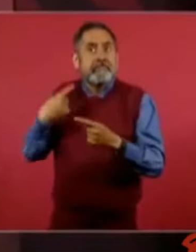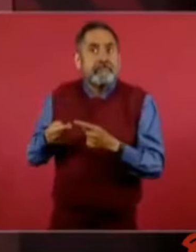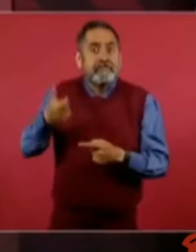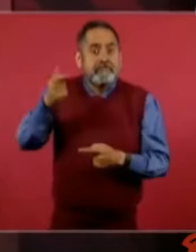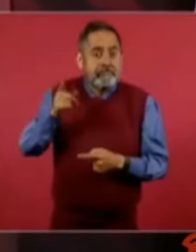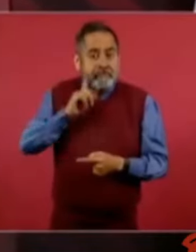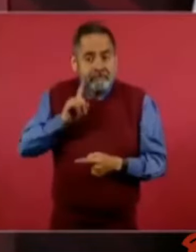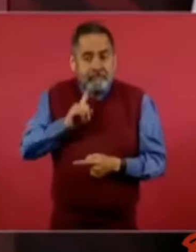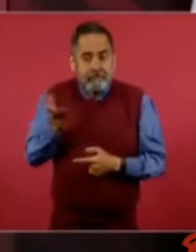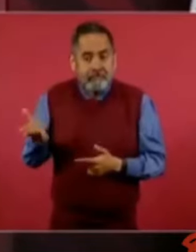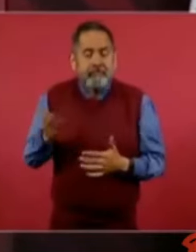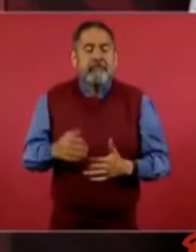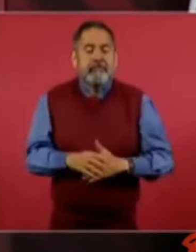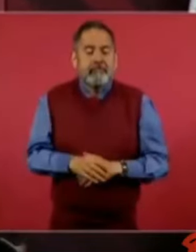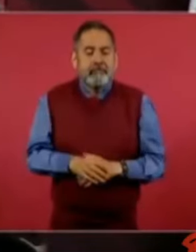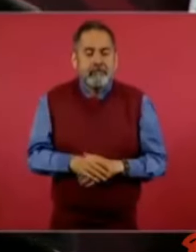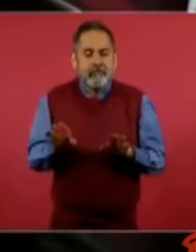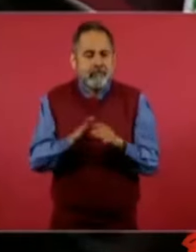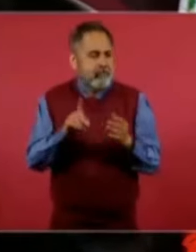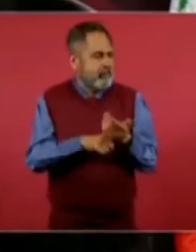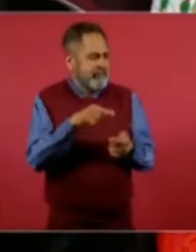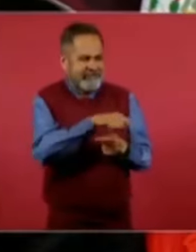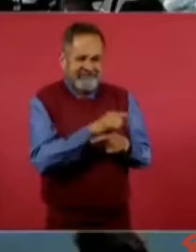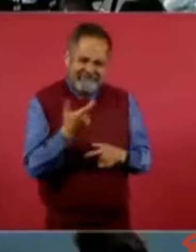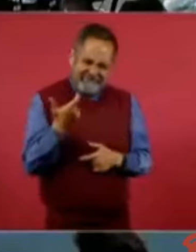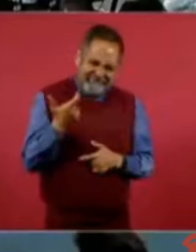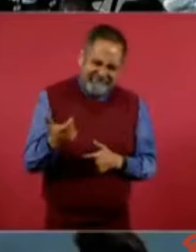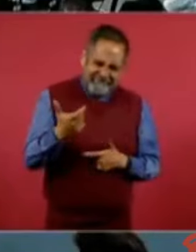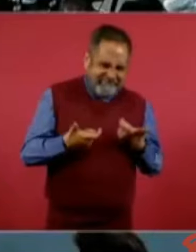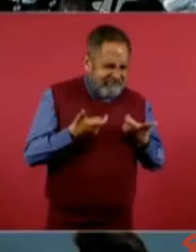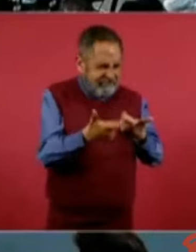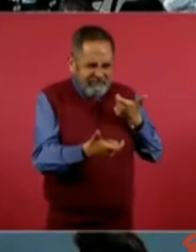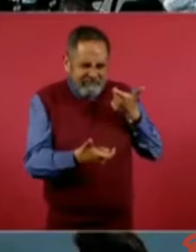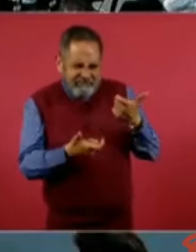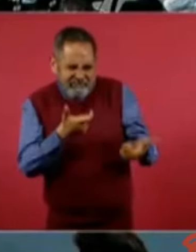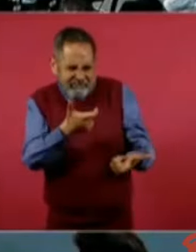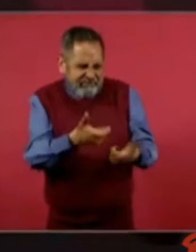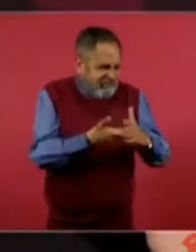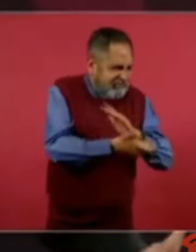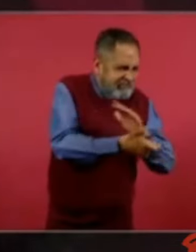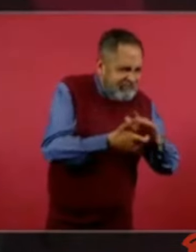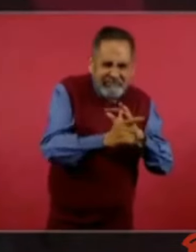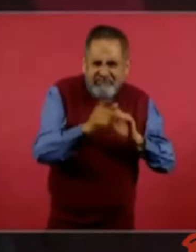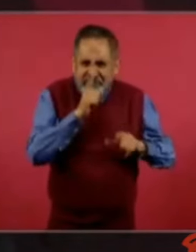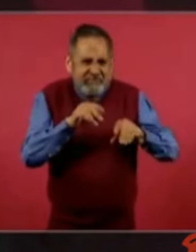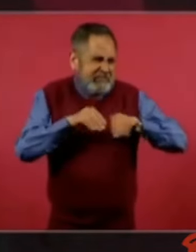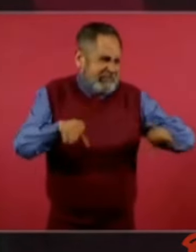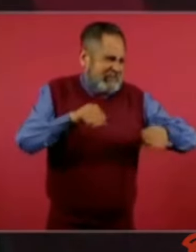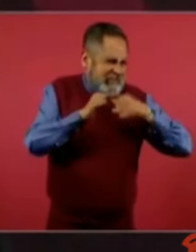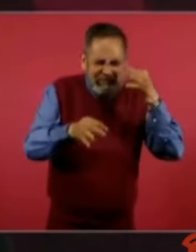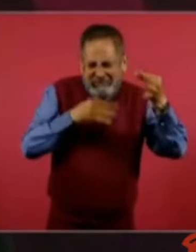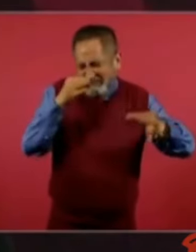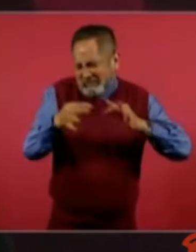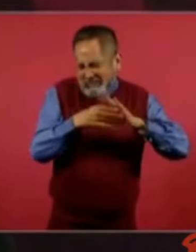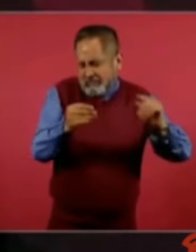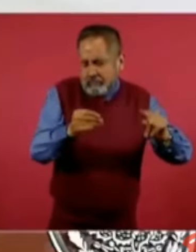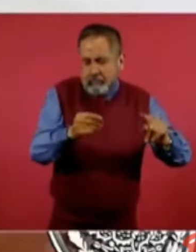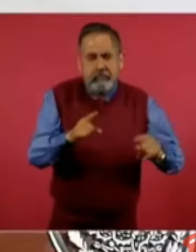Cómo es que con tanto dinero con todos los medios